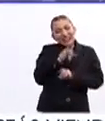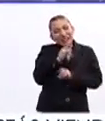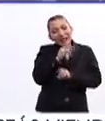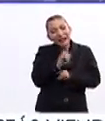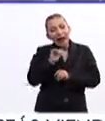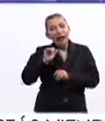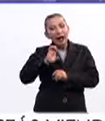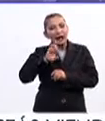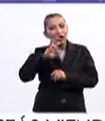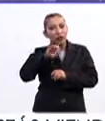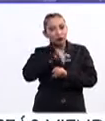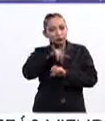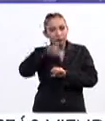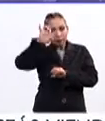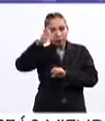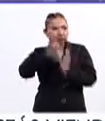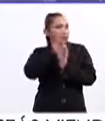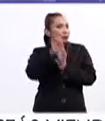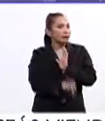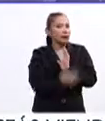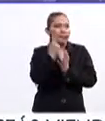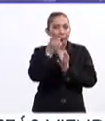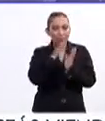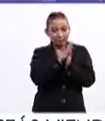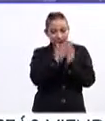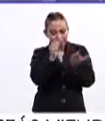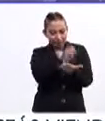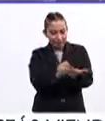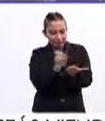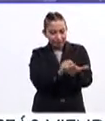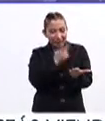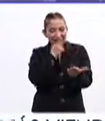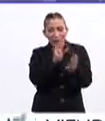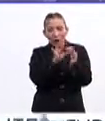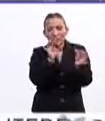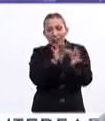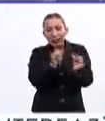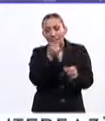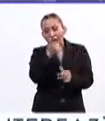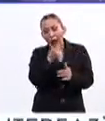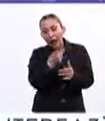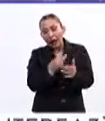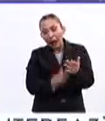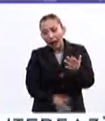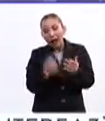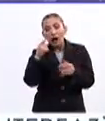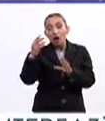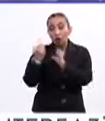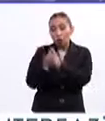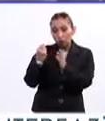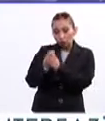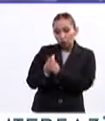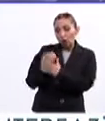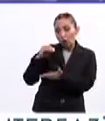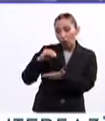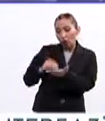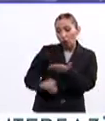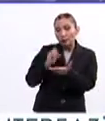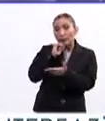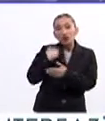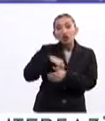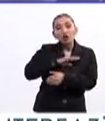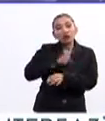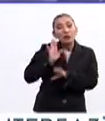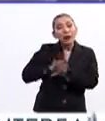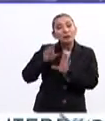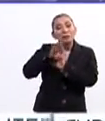aeroespacial. Esto va desde lo que son un manual en el cual incluye varios temas va la parte de los cursos. Sobre todo nosotros nos basamos